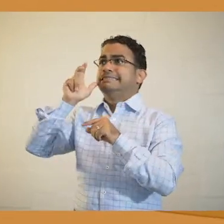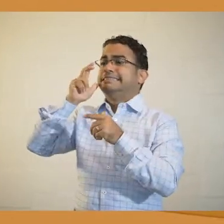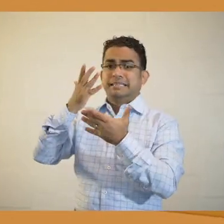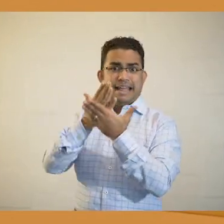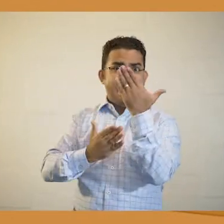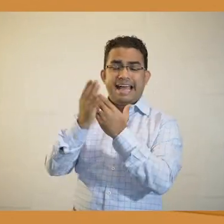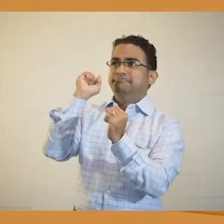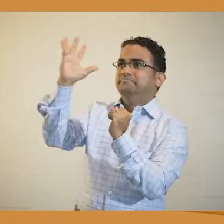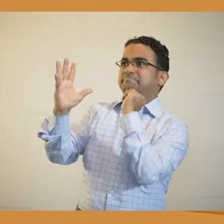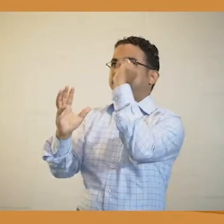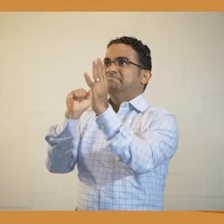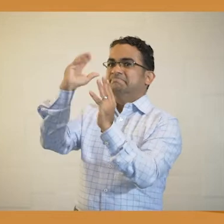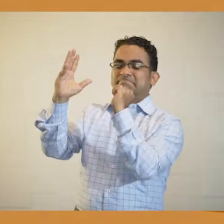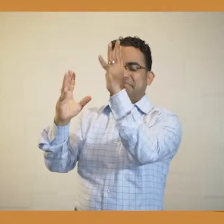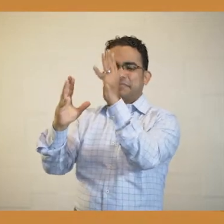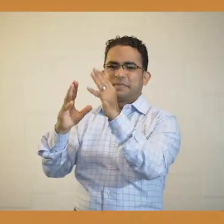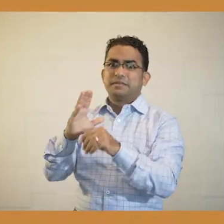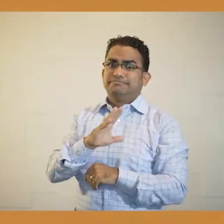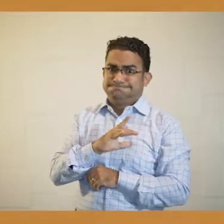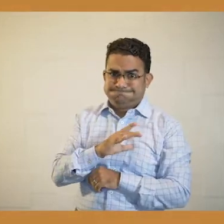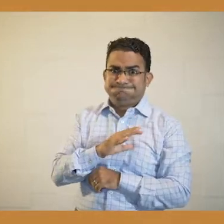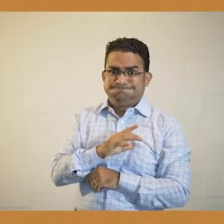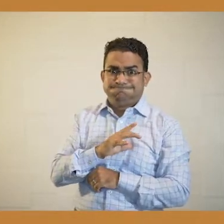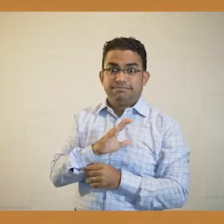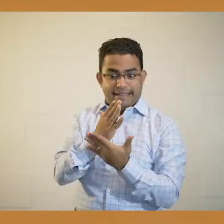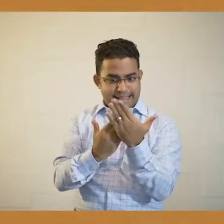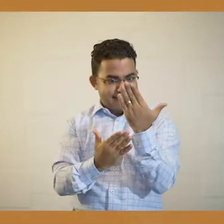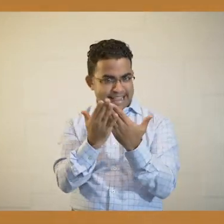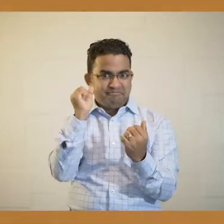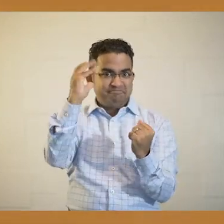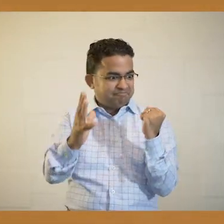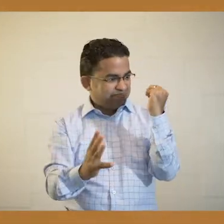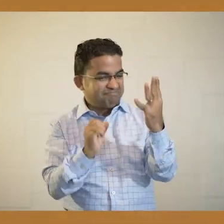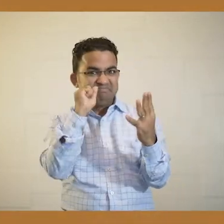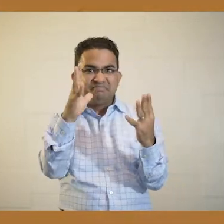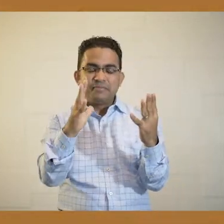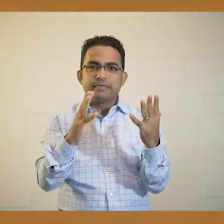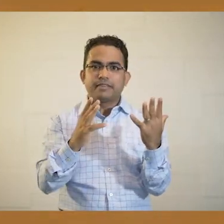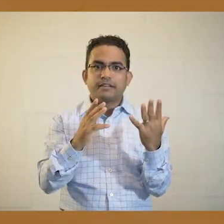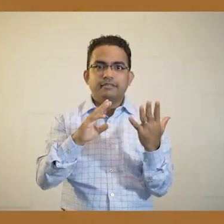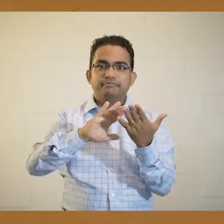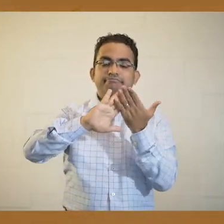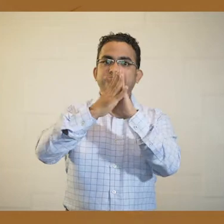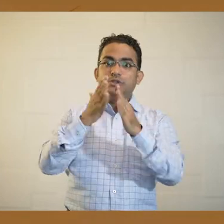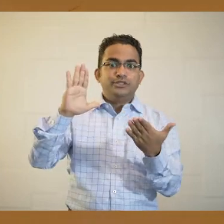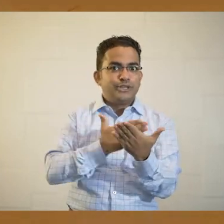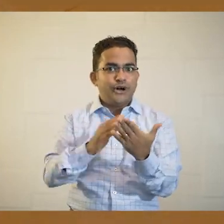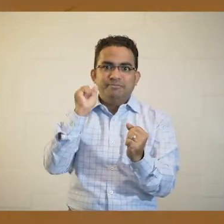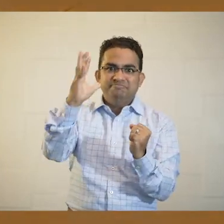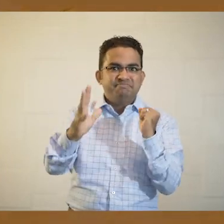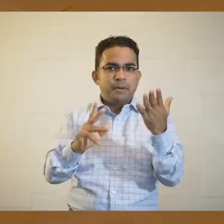a las personas sordas es un arte. Como también se hace arte en sus manos. Y se convierte en música,